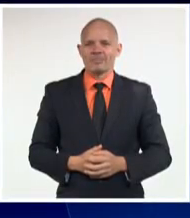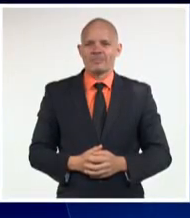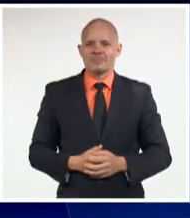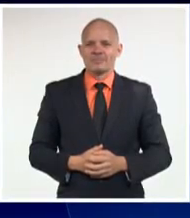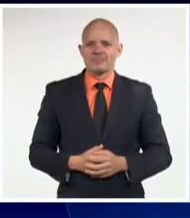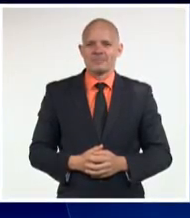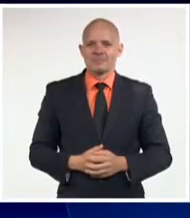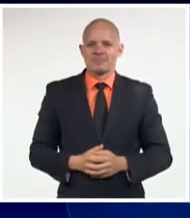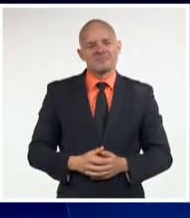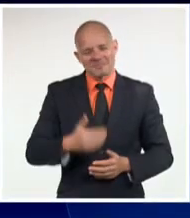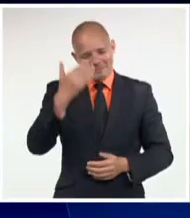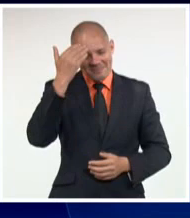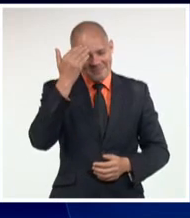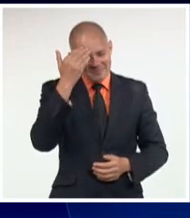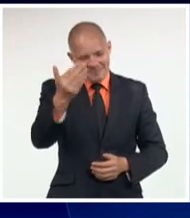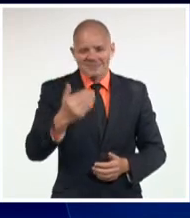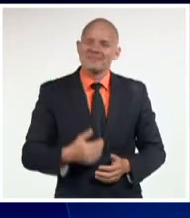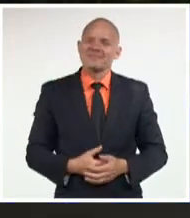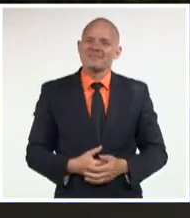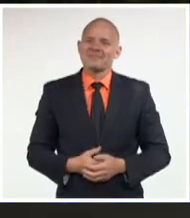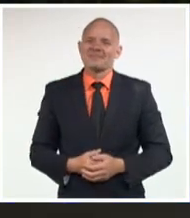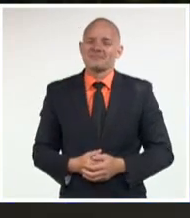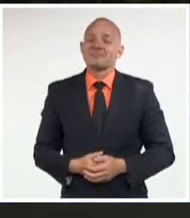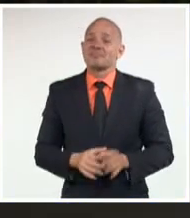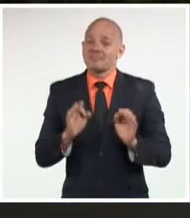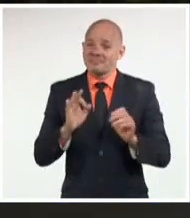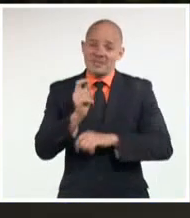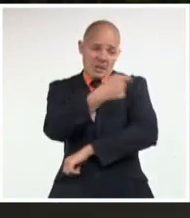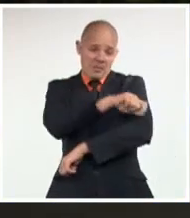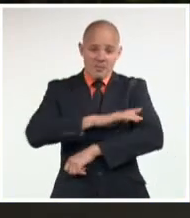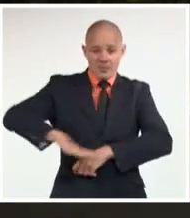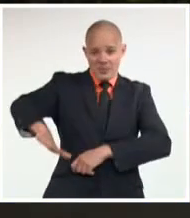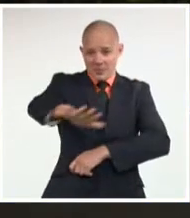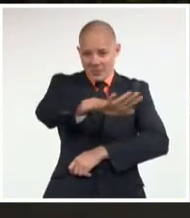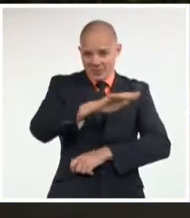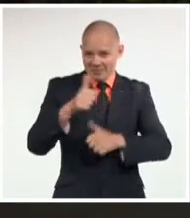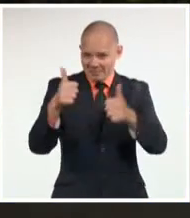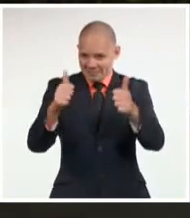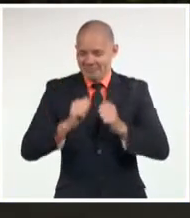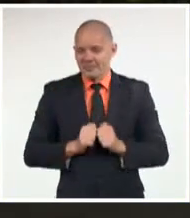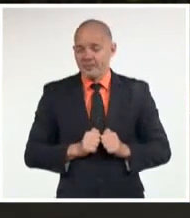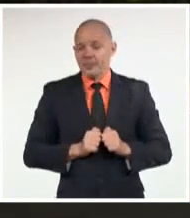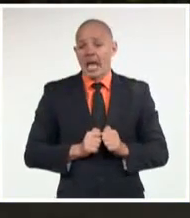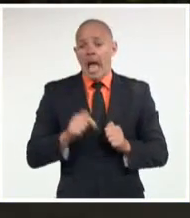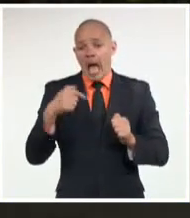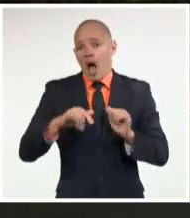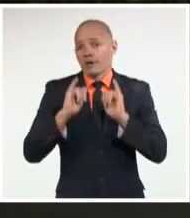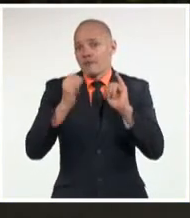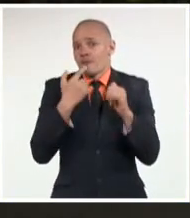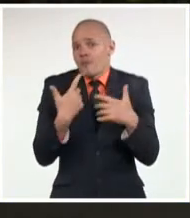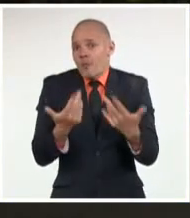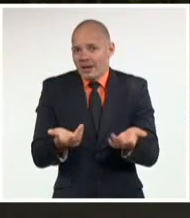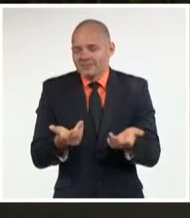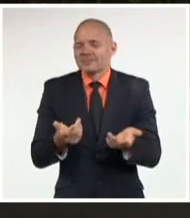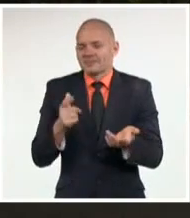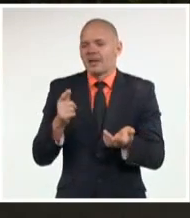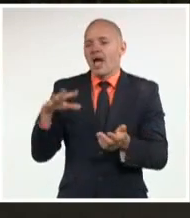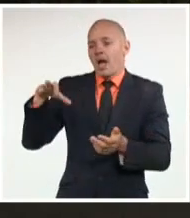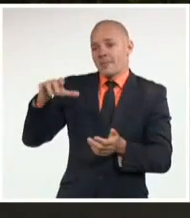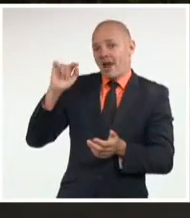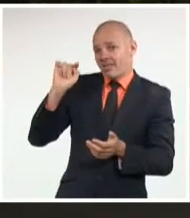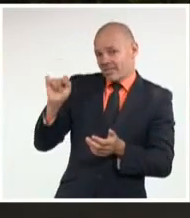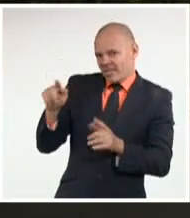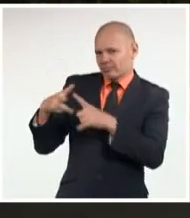Gracias, Gisela. El saludo de buenas noches también para ti y para toda la teleaudiencia. Les actualizo de las labores recuperativas que se llevan a cabo en